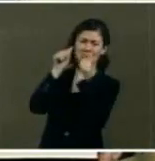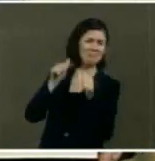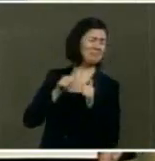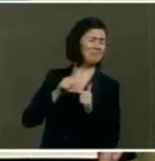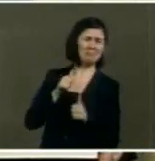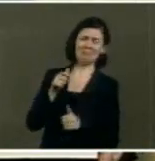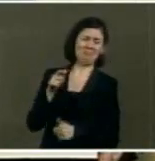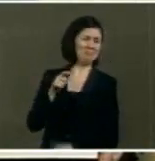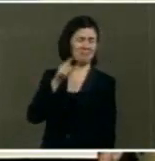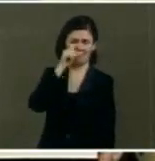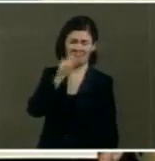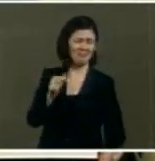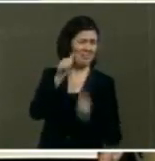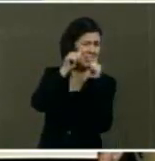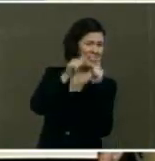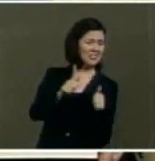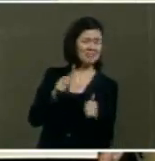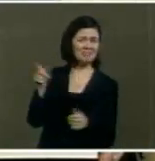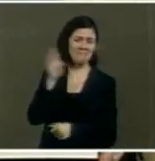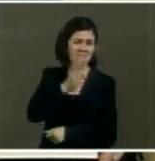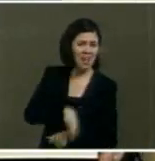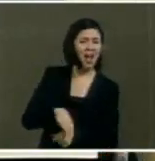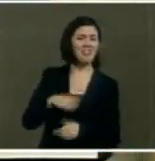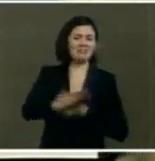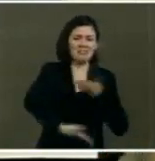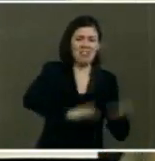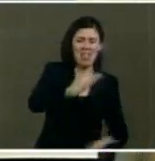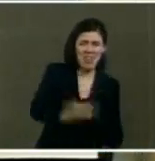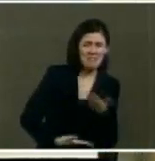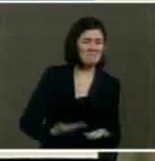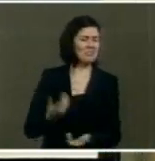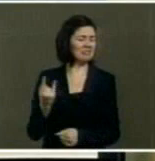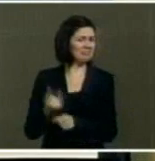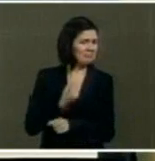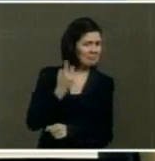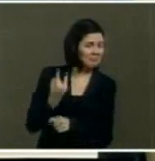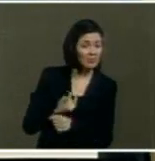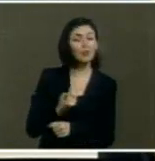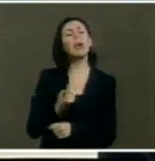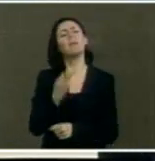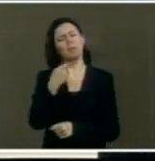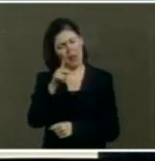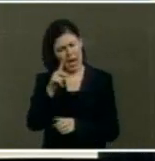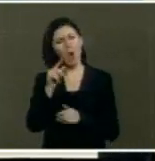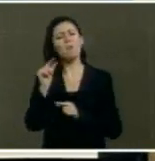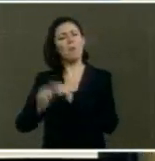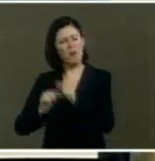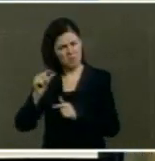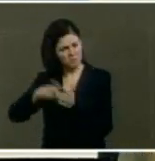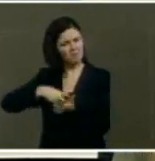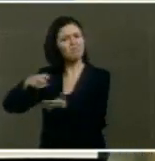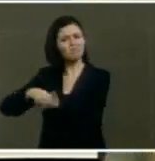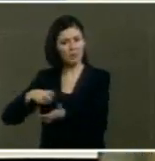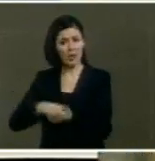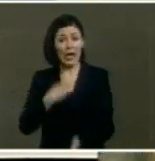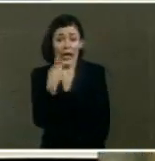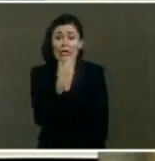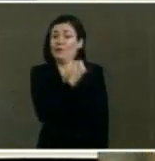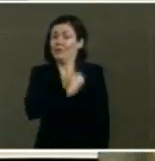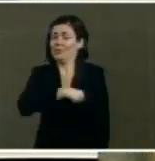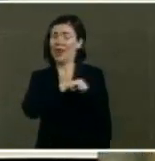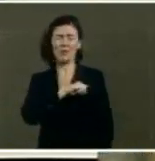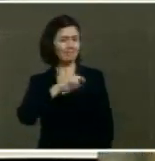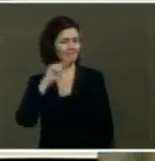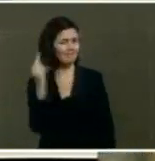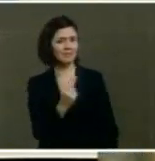de ello. Junto con la salud, la educación es un factor indispensable para el bienestar y el progreso. Por eso